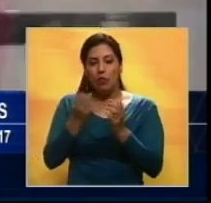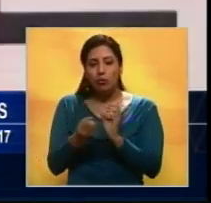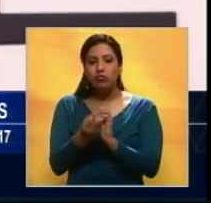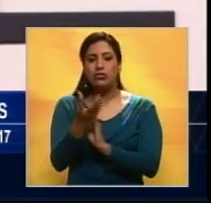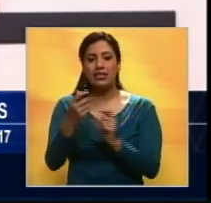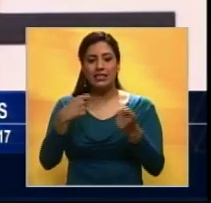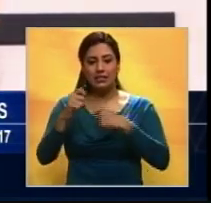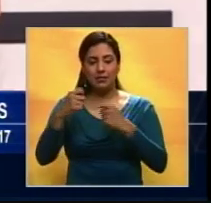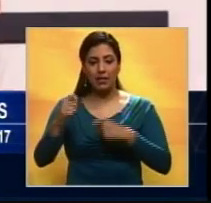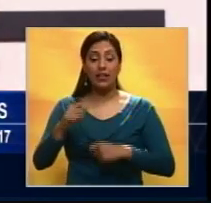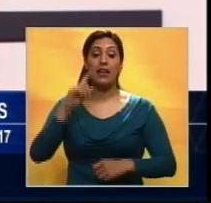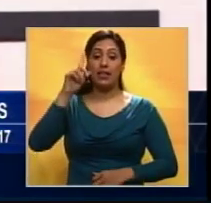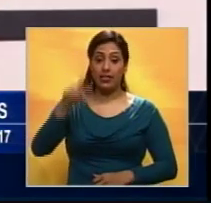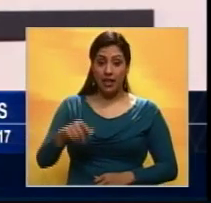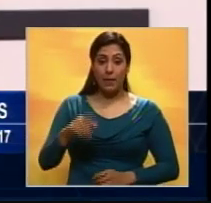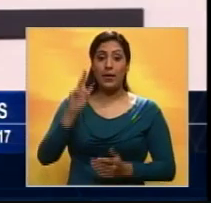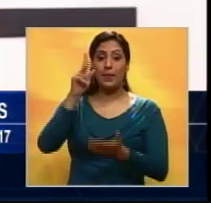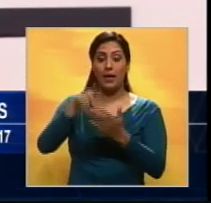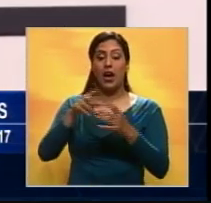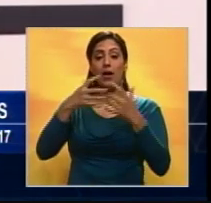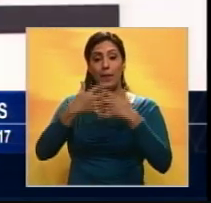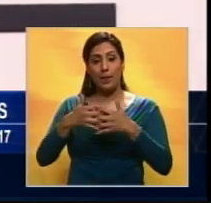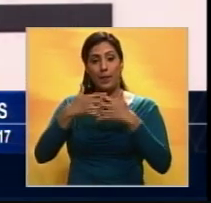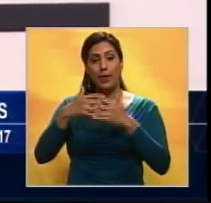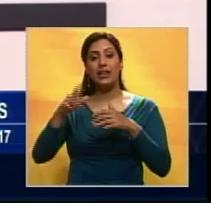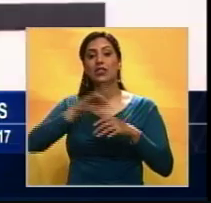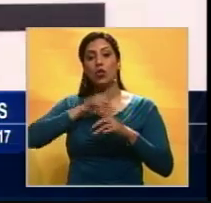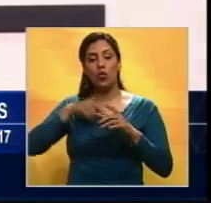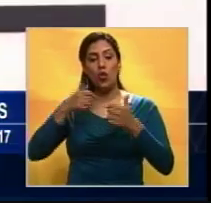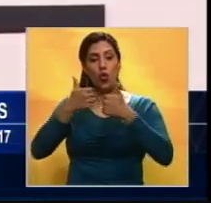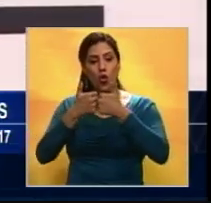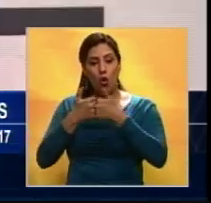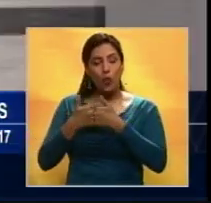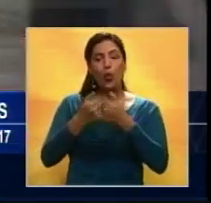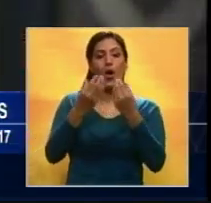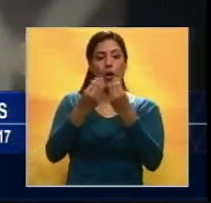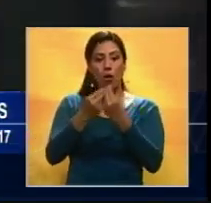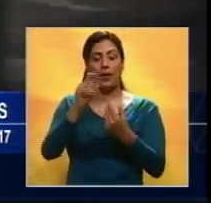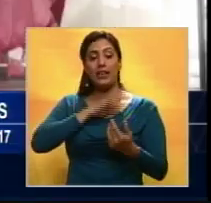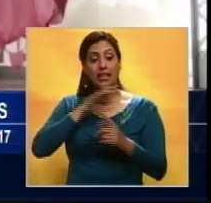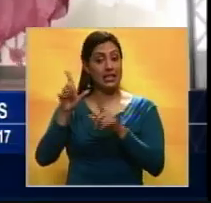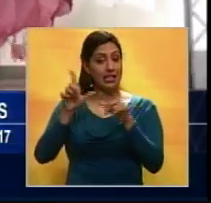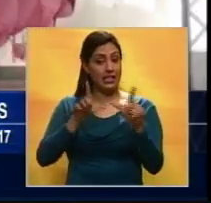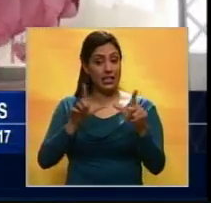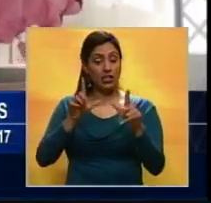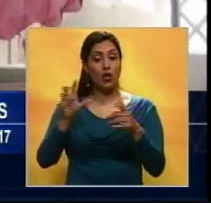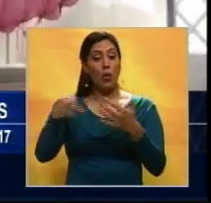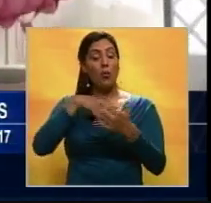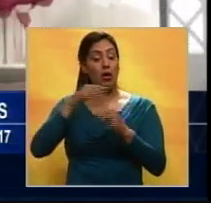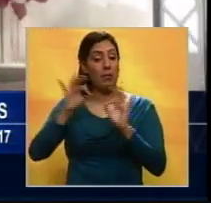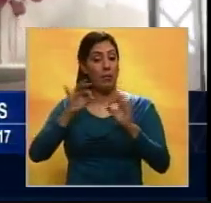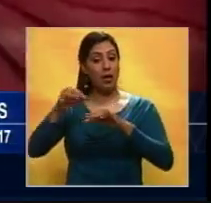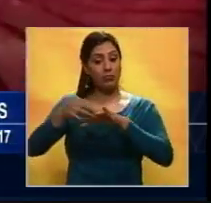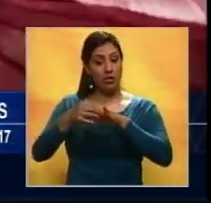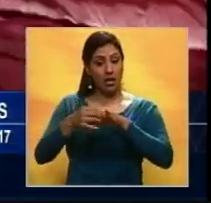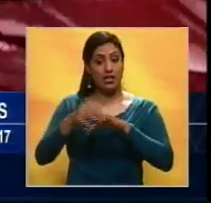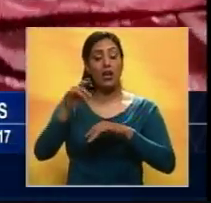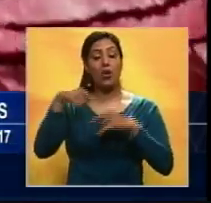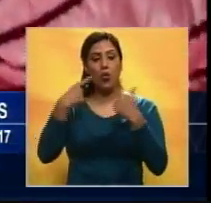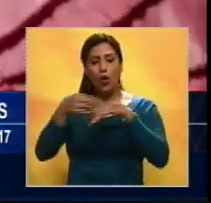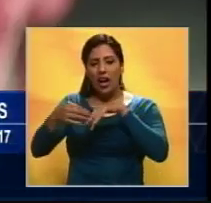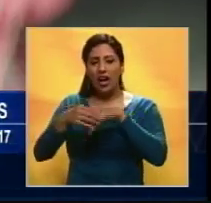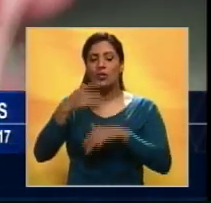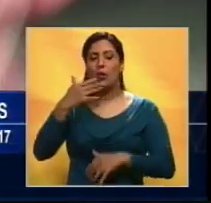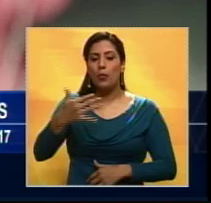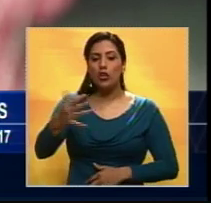salir al mercado. Además, acudirá en compañía de su inseparable novio Orlando Bloom, con el que ya suenan campanas de boda. La ceremonia tendrá